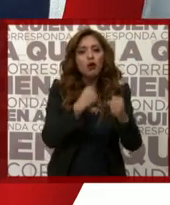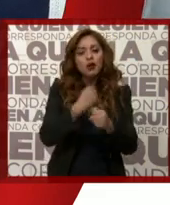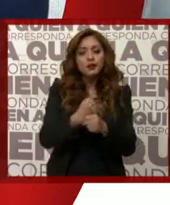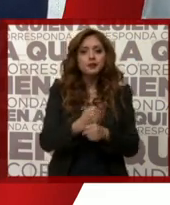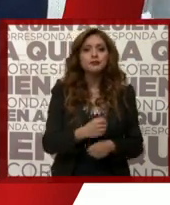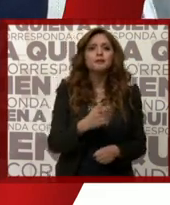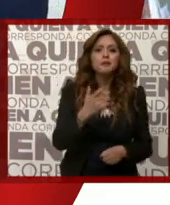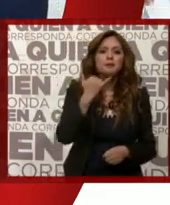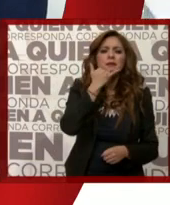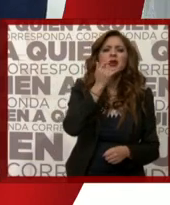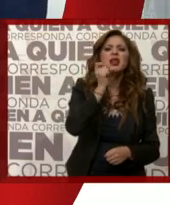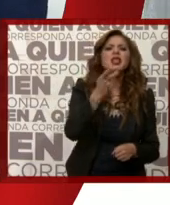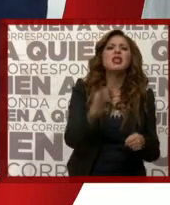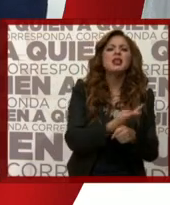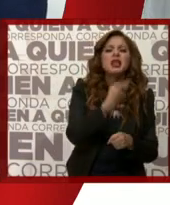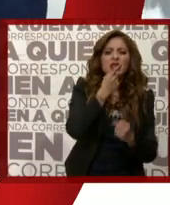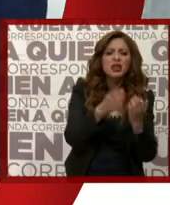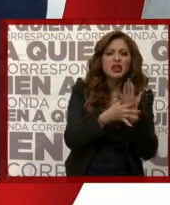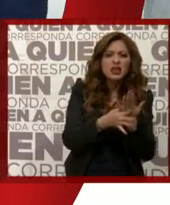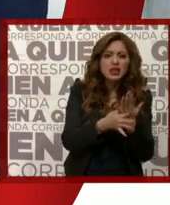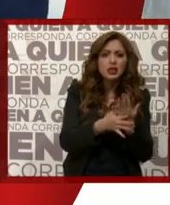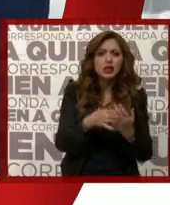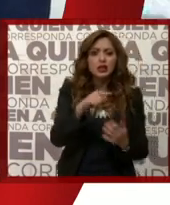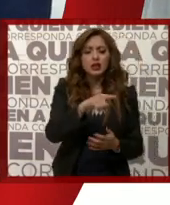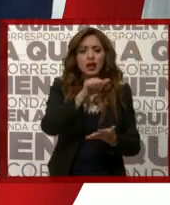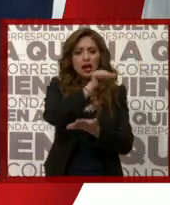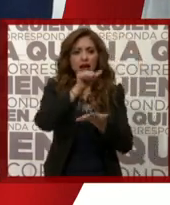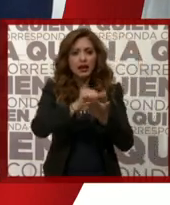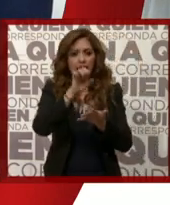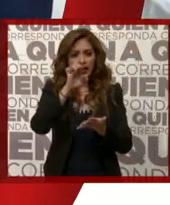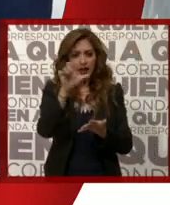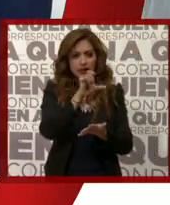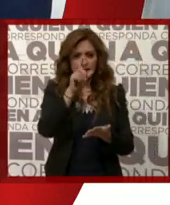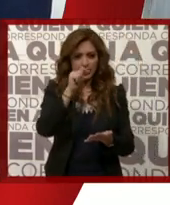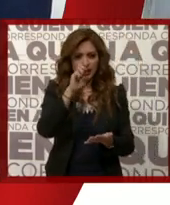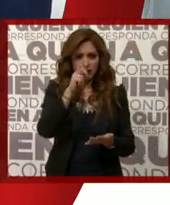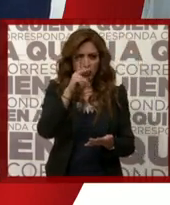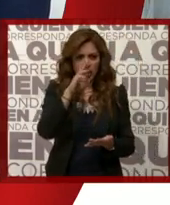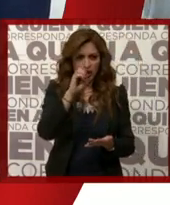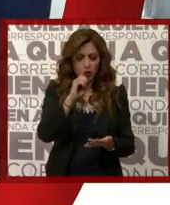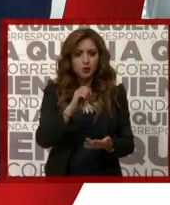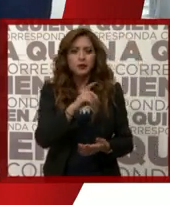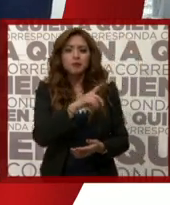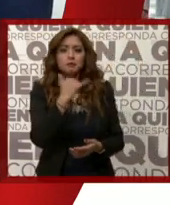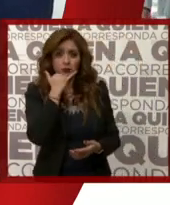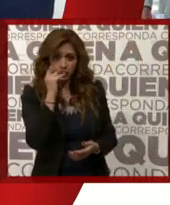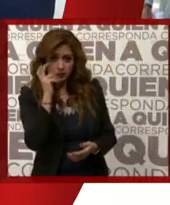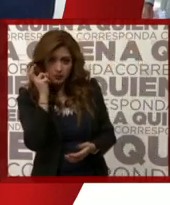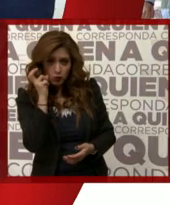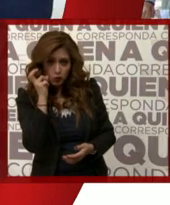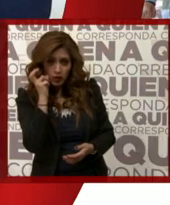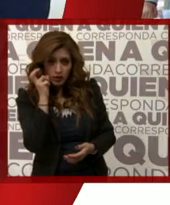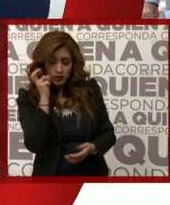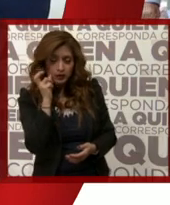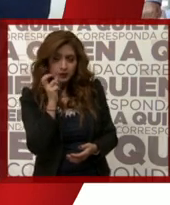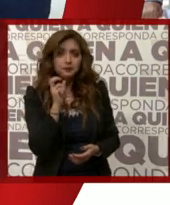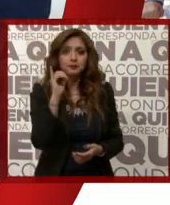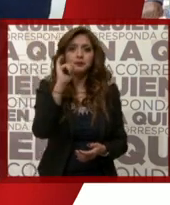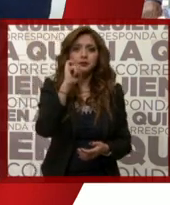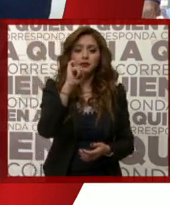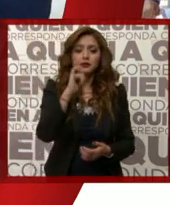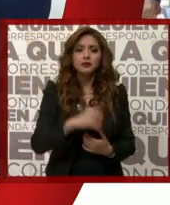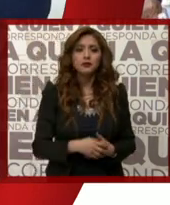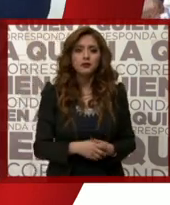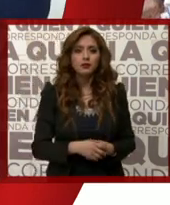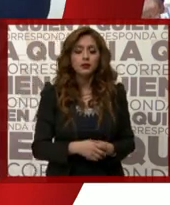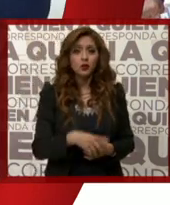qué no te lo dan? Primero, porque eres extemporáneo. A ver, Pepe, ¿me escuchas? Sí, señor. A ver, Pepe, dime.